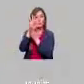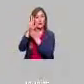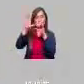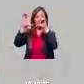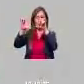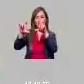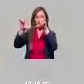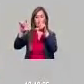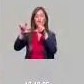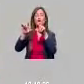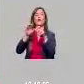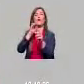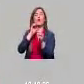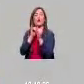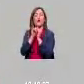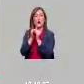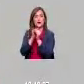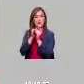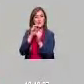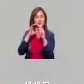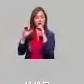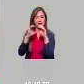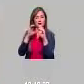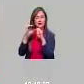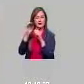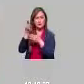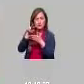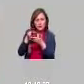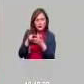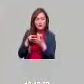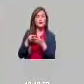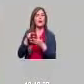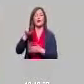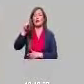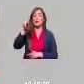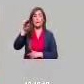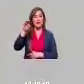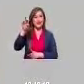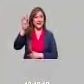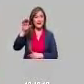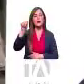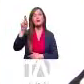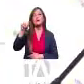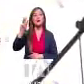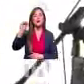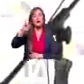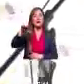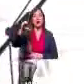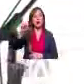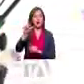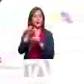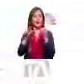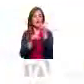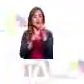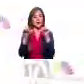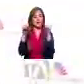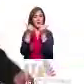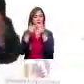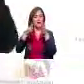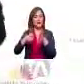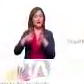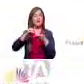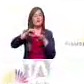una conversación de WhatsApp en donde se lee que Peter Armijos, asesor 1 del despacho del asambleísta Darwin Pereira,